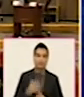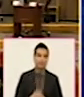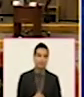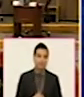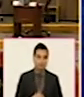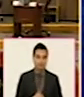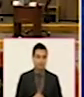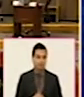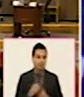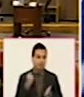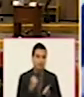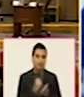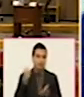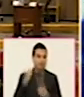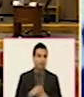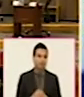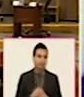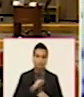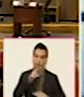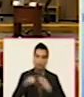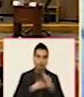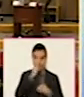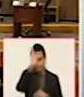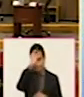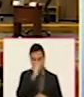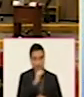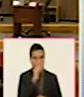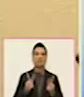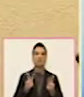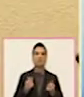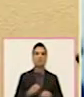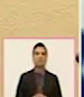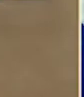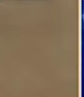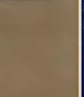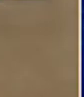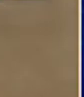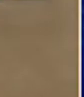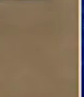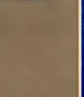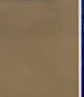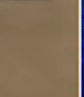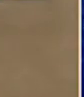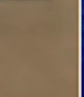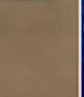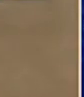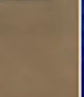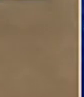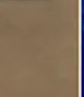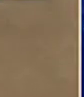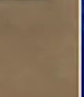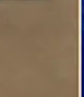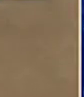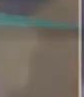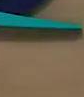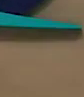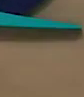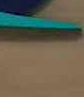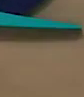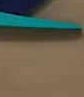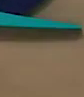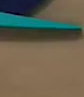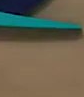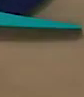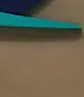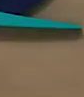partido político en el proceso electoral. Como siempre, Pamela, muy, muy aleccionador escucharte.